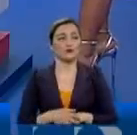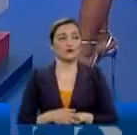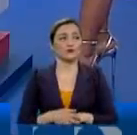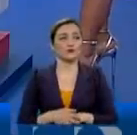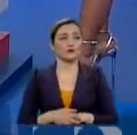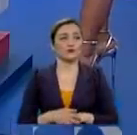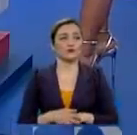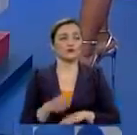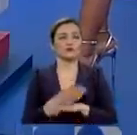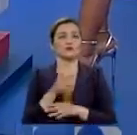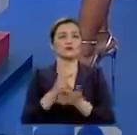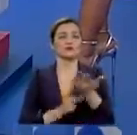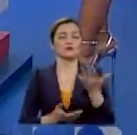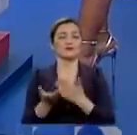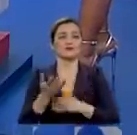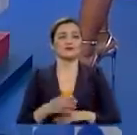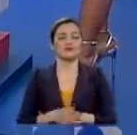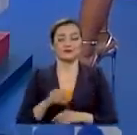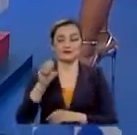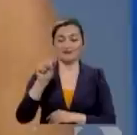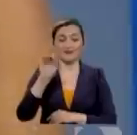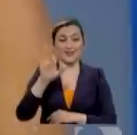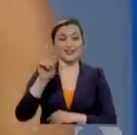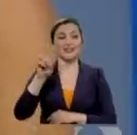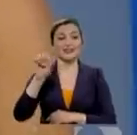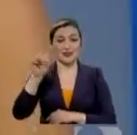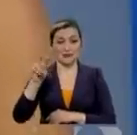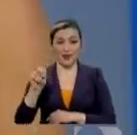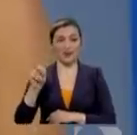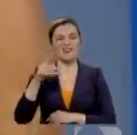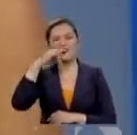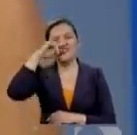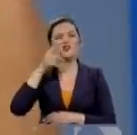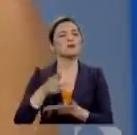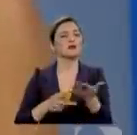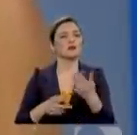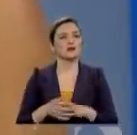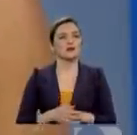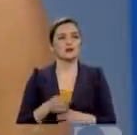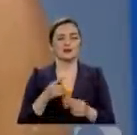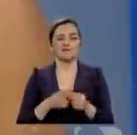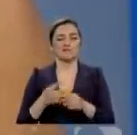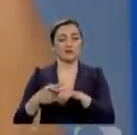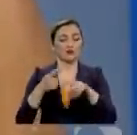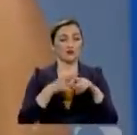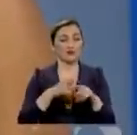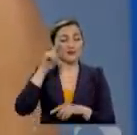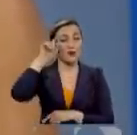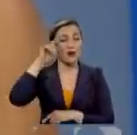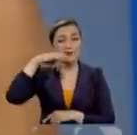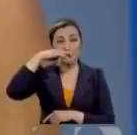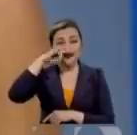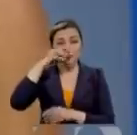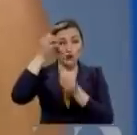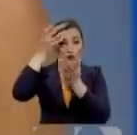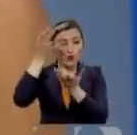con el caso anterior? Y nuestras Steven. Manos solidarias siempre están presentes, no solo de Quito, porque Steven, ¿recuerdan el niño que